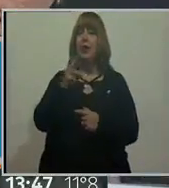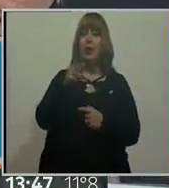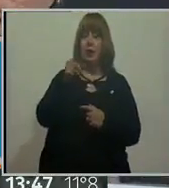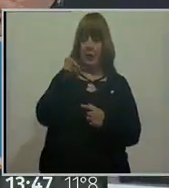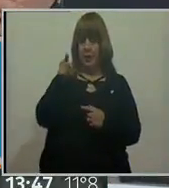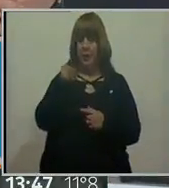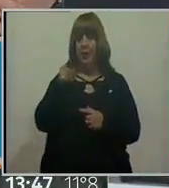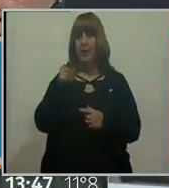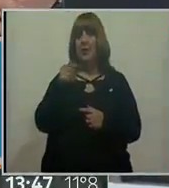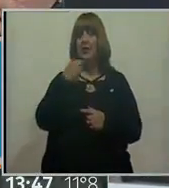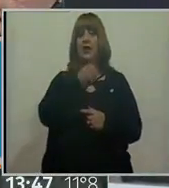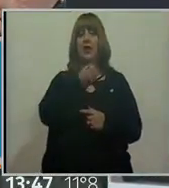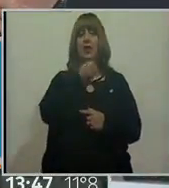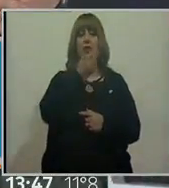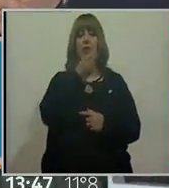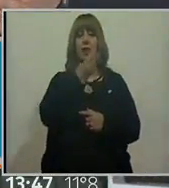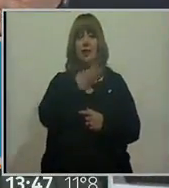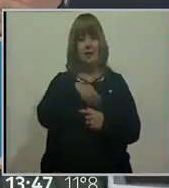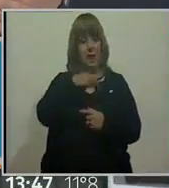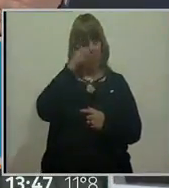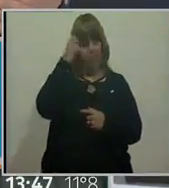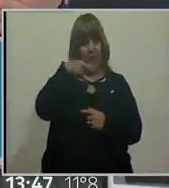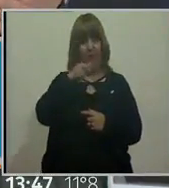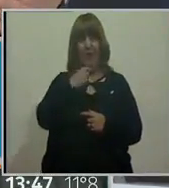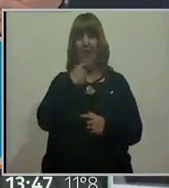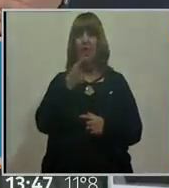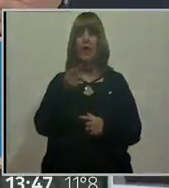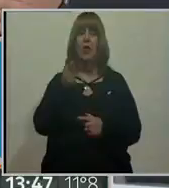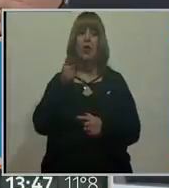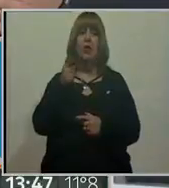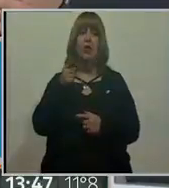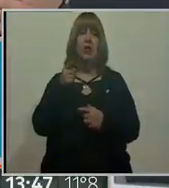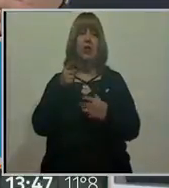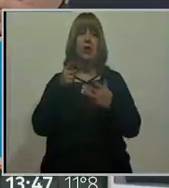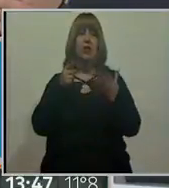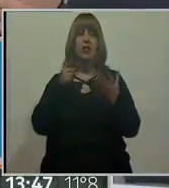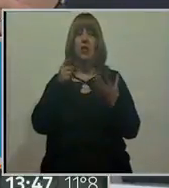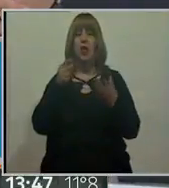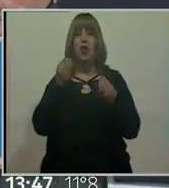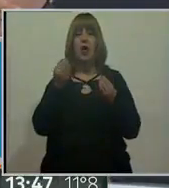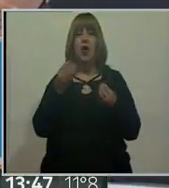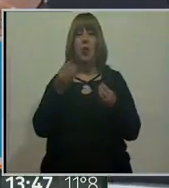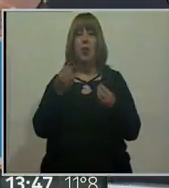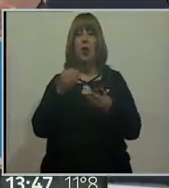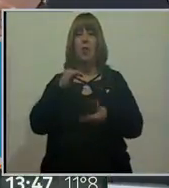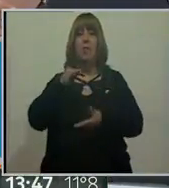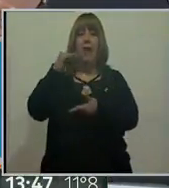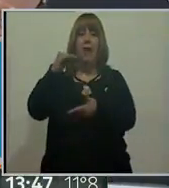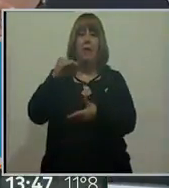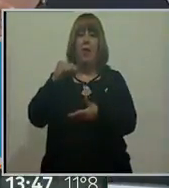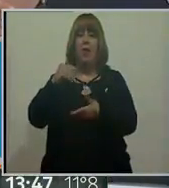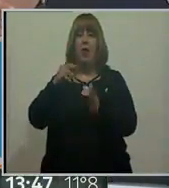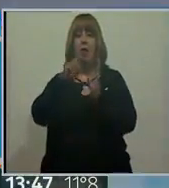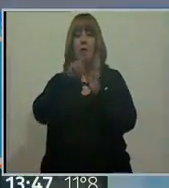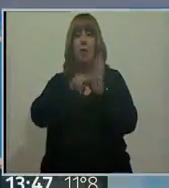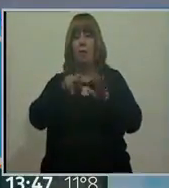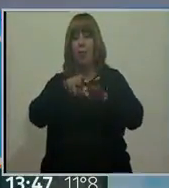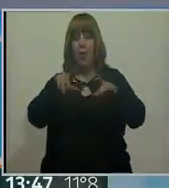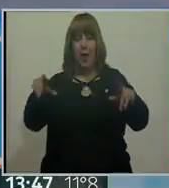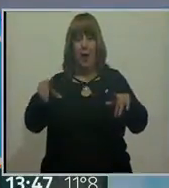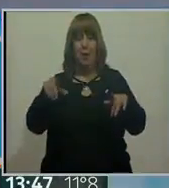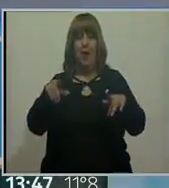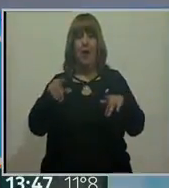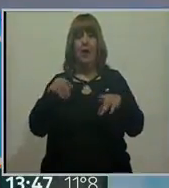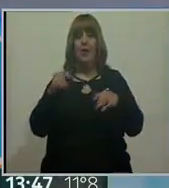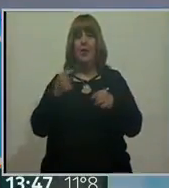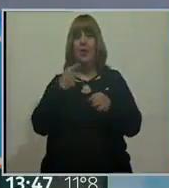mucho rebote fue el de Florencia Peña, que palabras más, palabras menos, dice: ¿cómo puede ser que premiemos programas que van por acá, no?